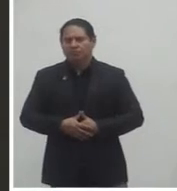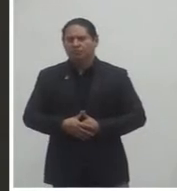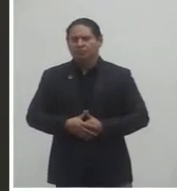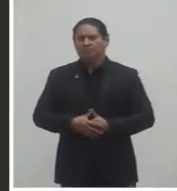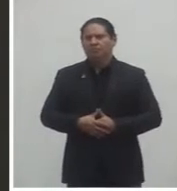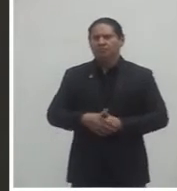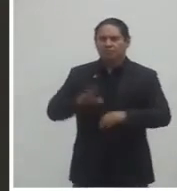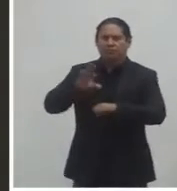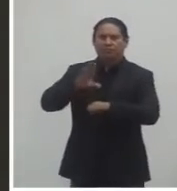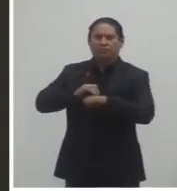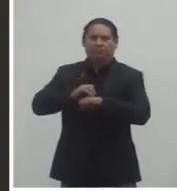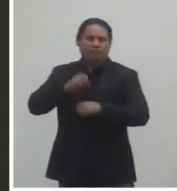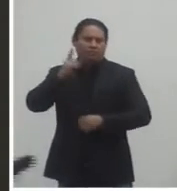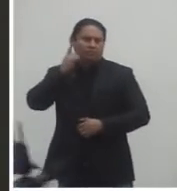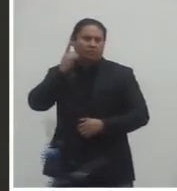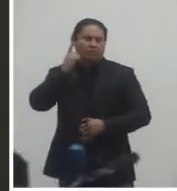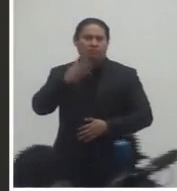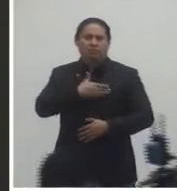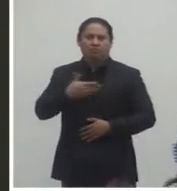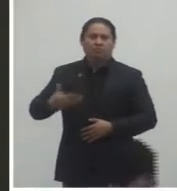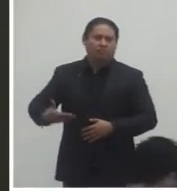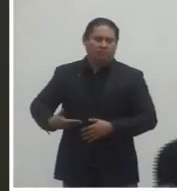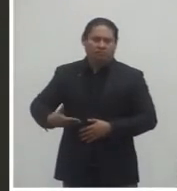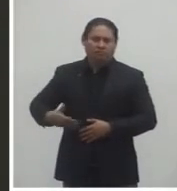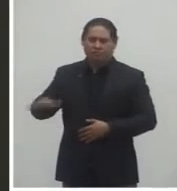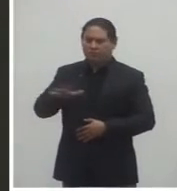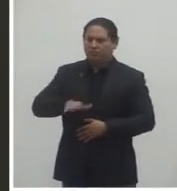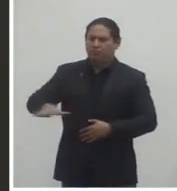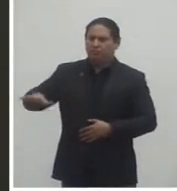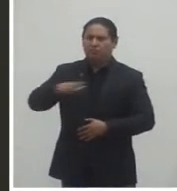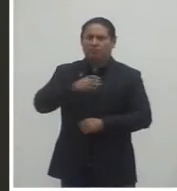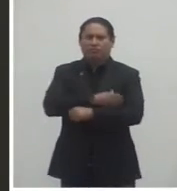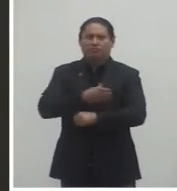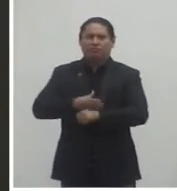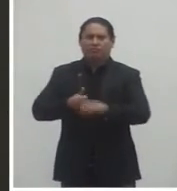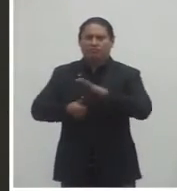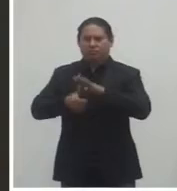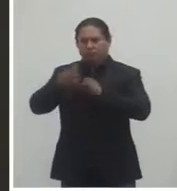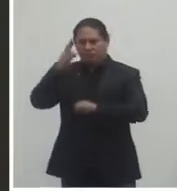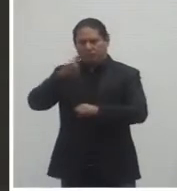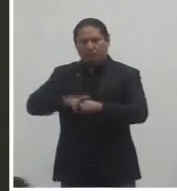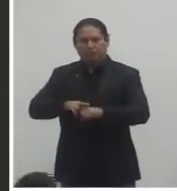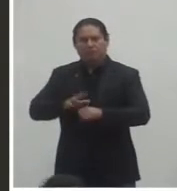Con la venia de las compañeras de la mesa directiva,